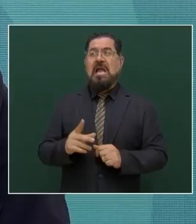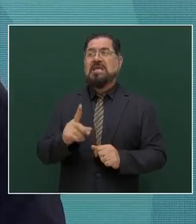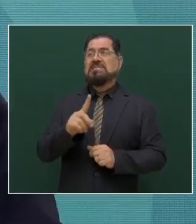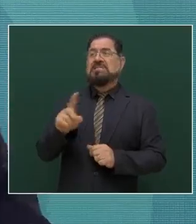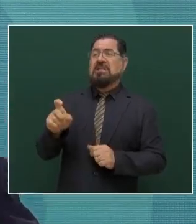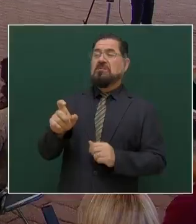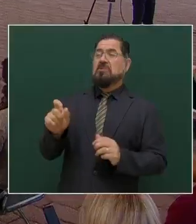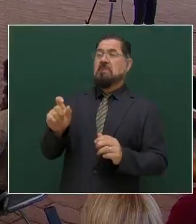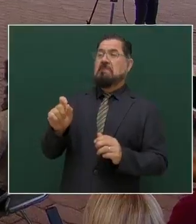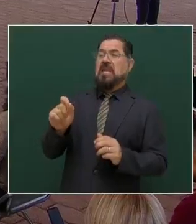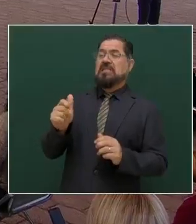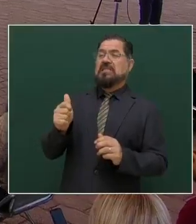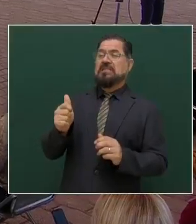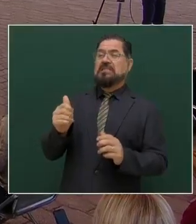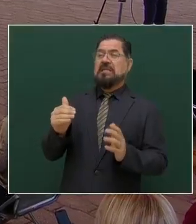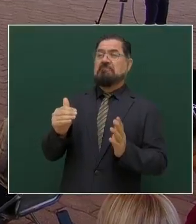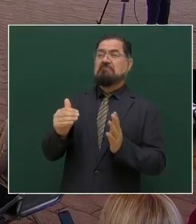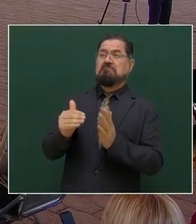120 mil